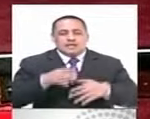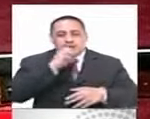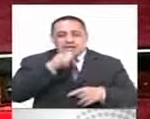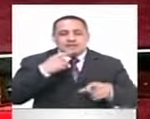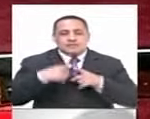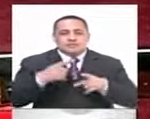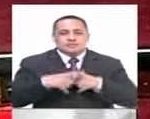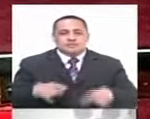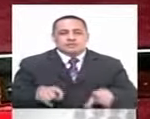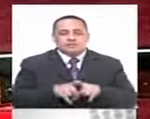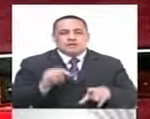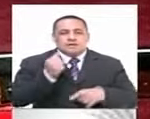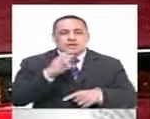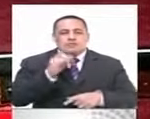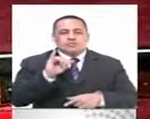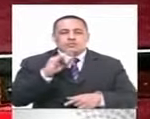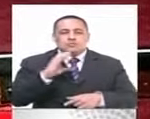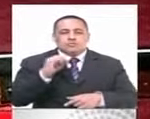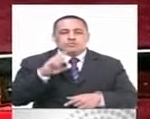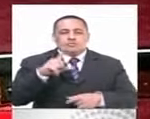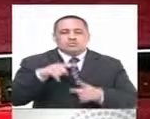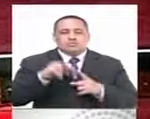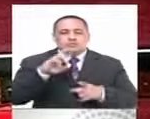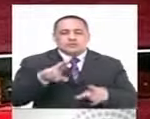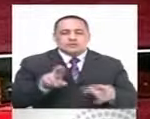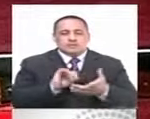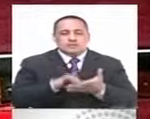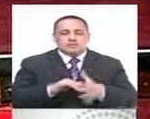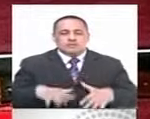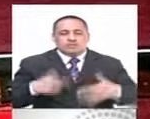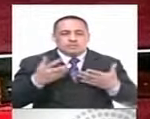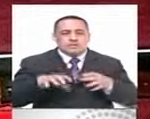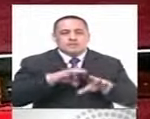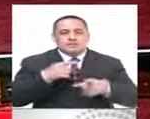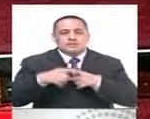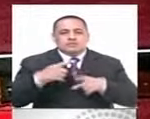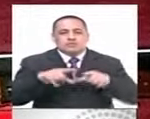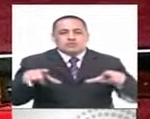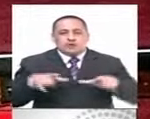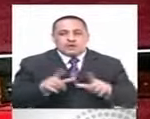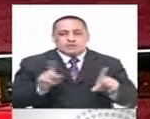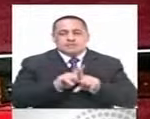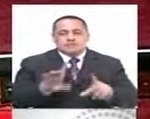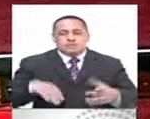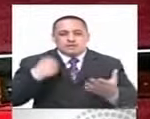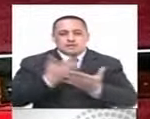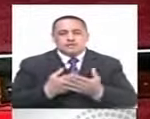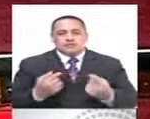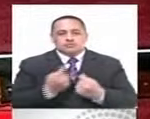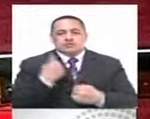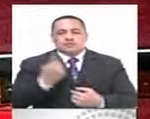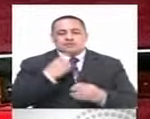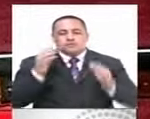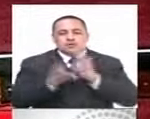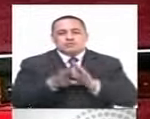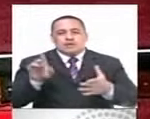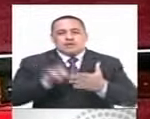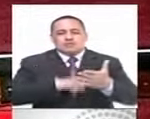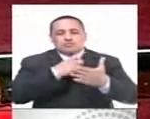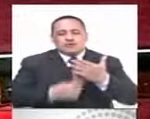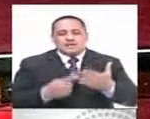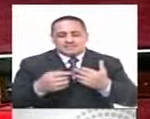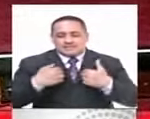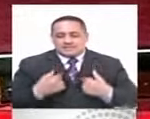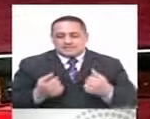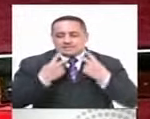más acuicultura. ¿Por qué no citar que esto se puede hacer en diferentes lugares? ¿Y por qué recurrir solamente a la erradicación? Se tiene que